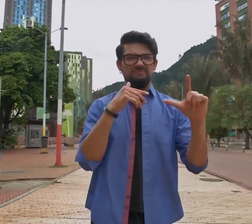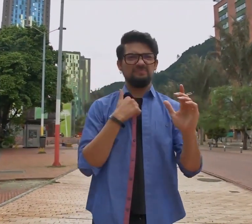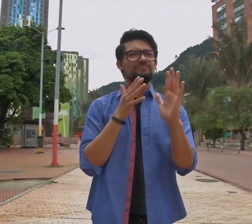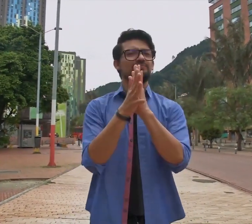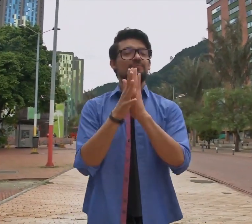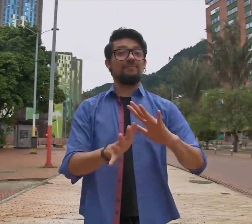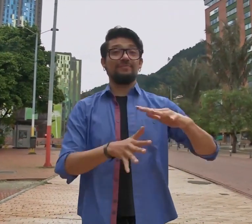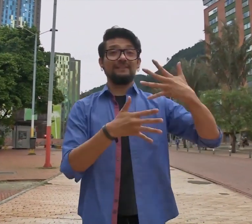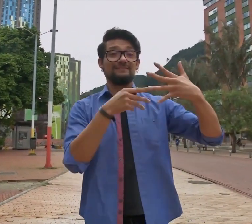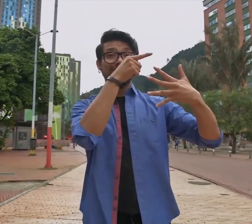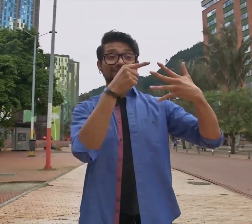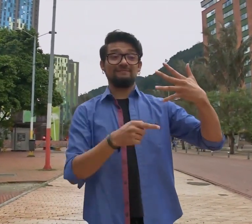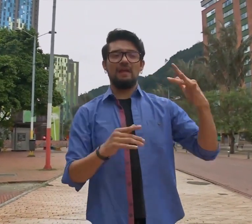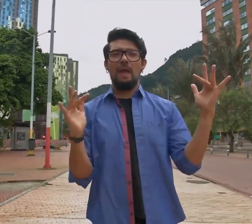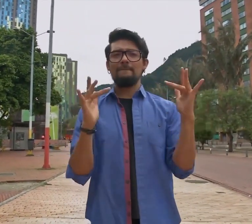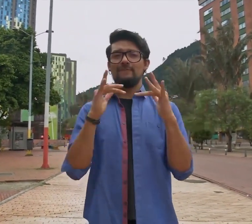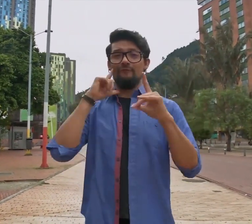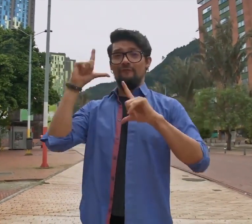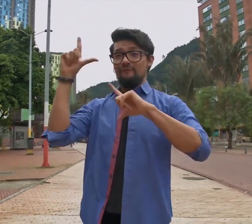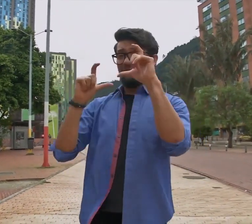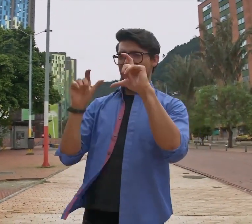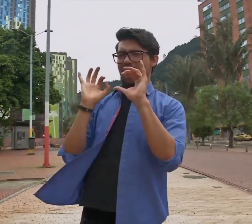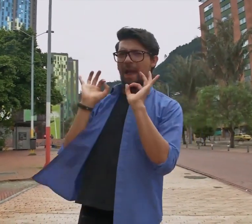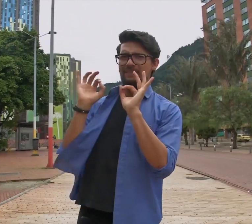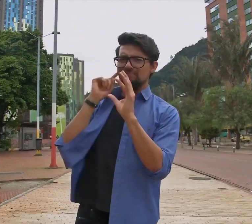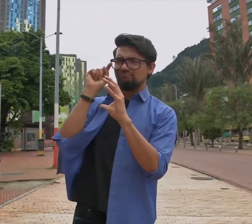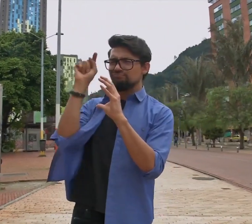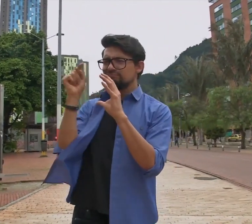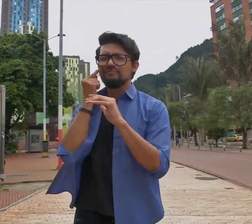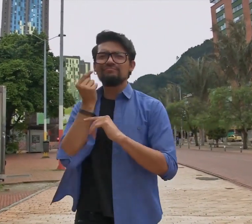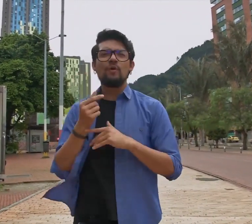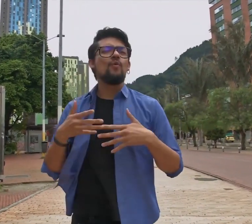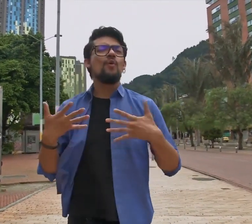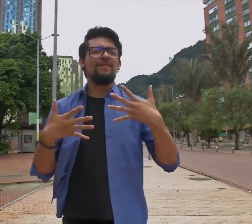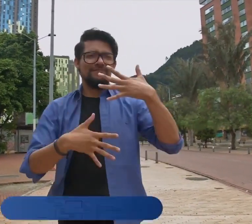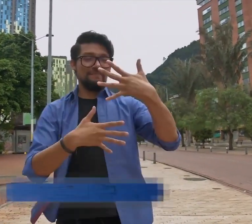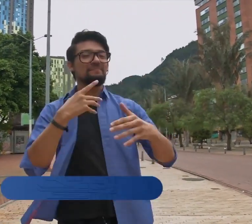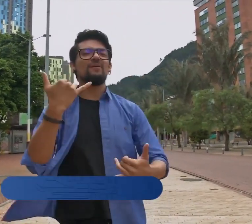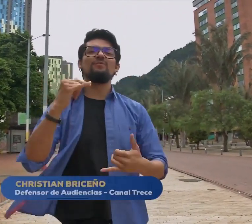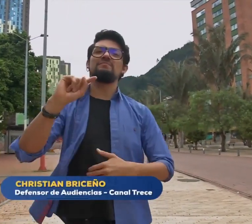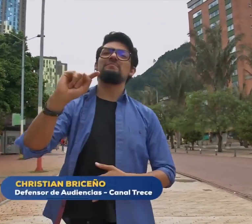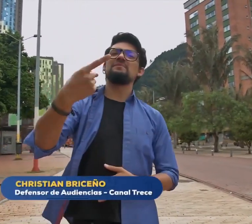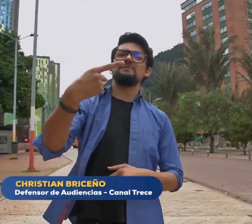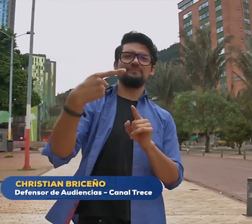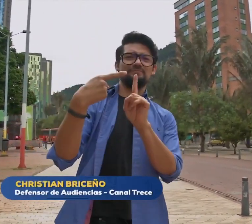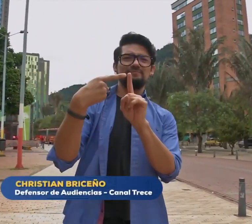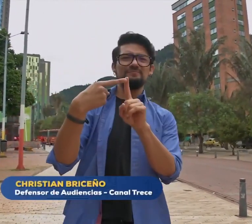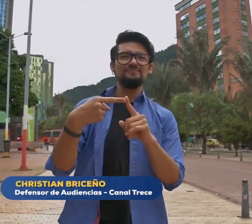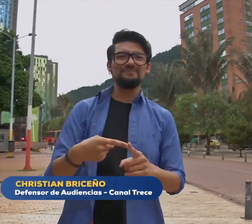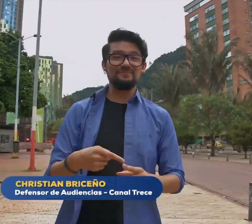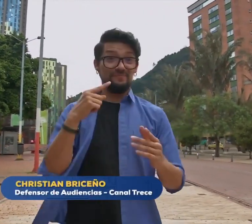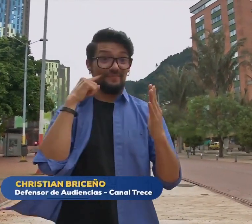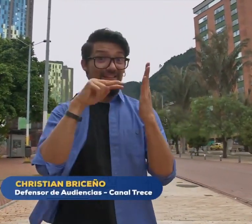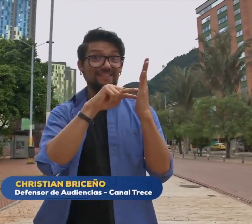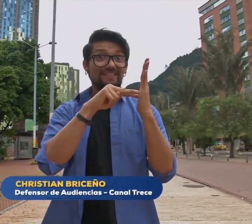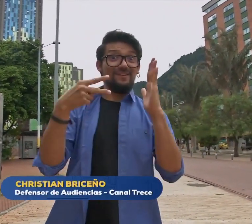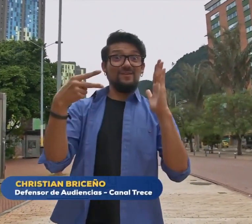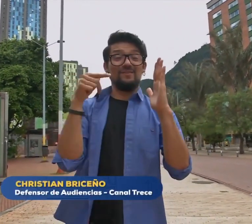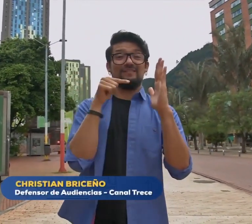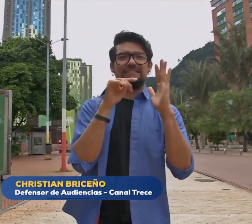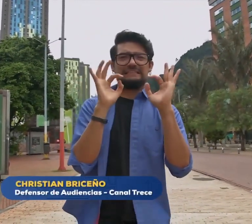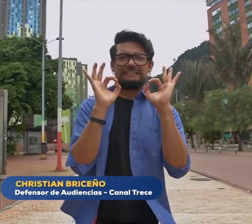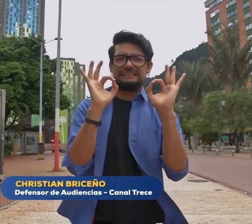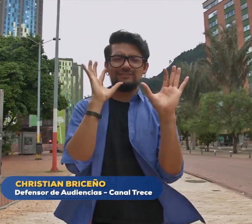Hola, gracias por continuar con nosotros. Existen 10 tips imprescindibles para vivir de la fotografía.